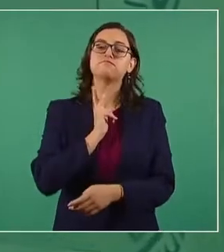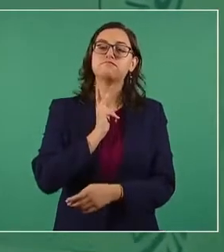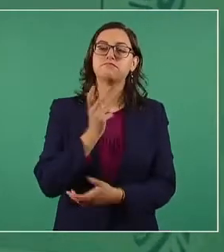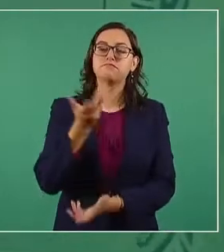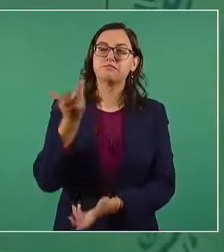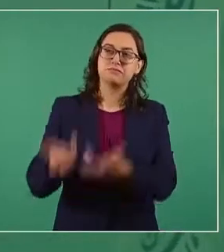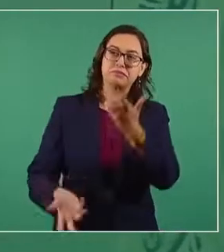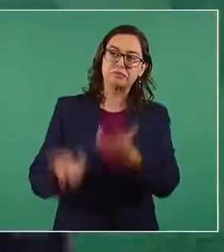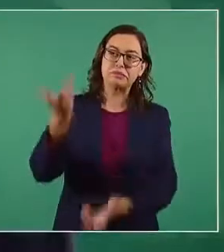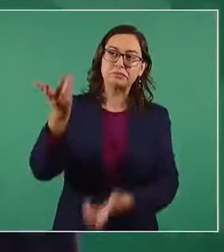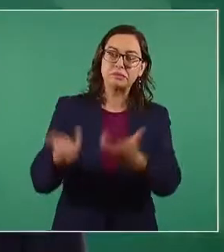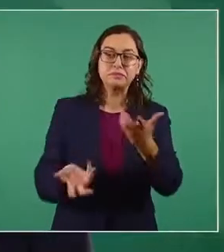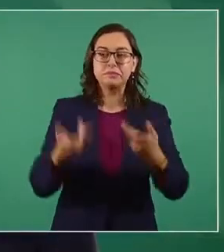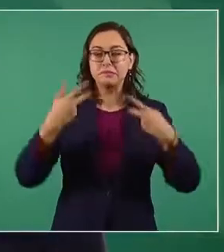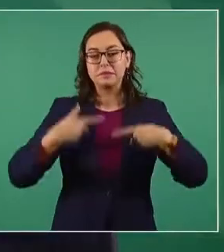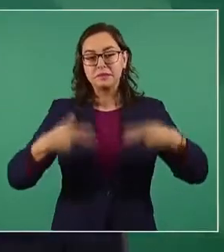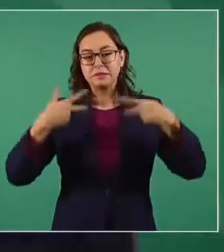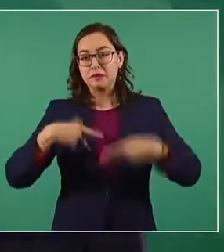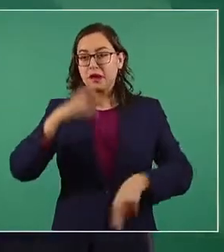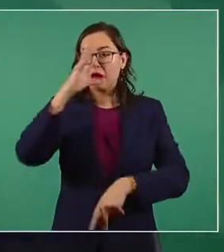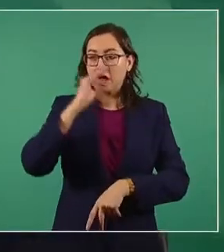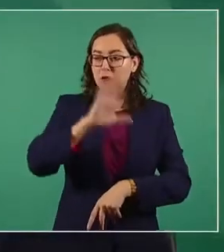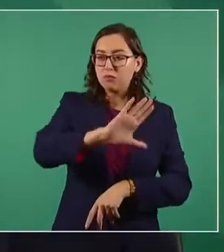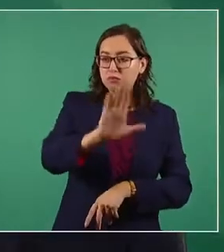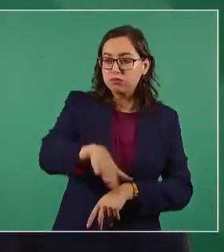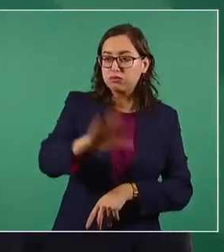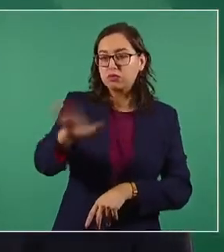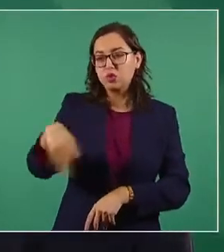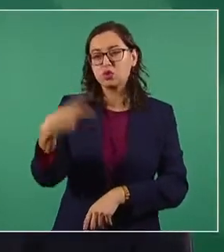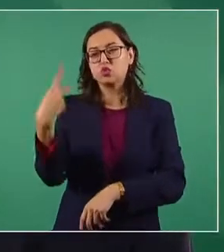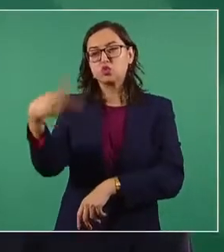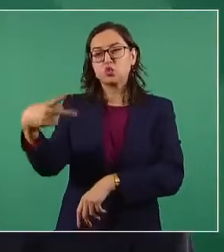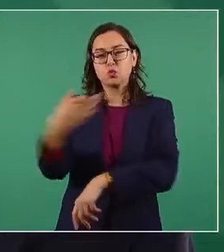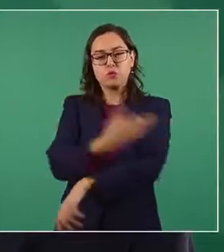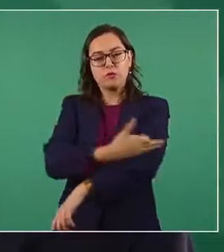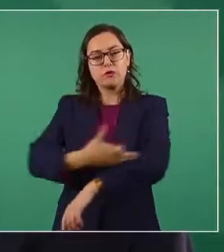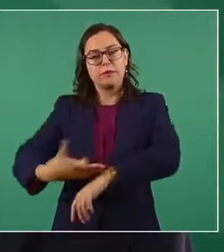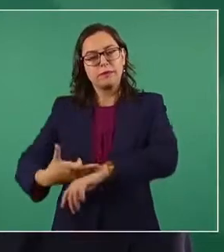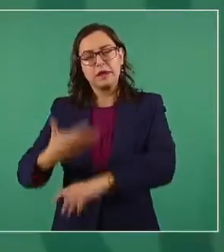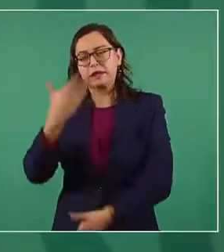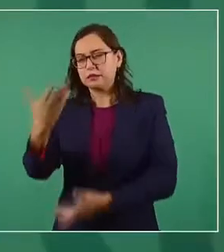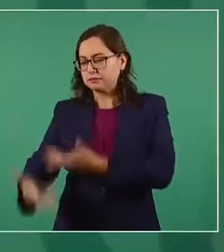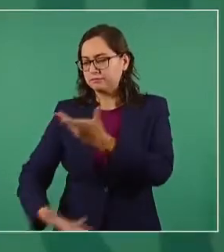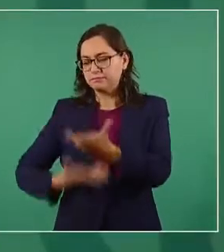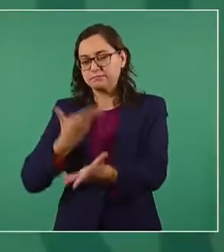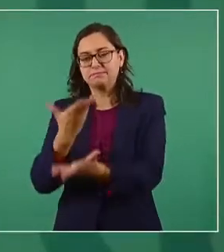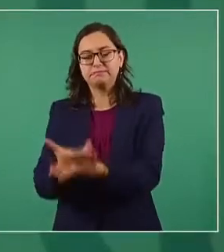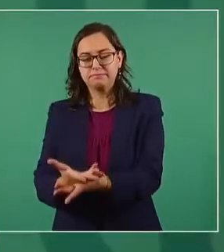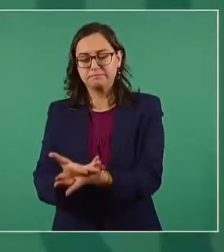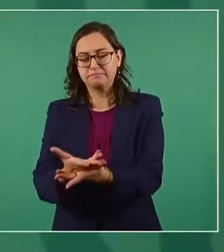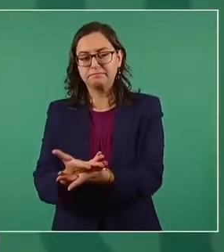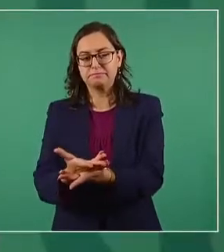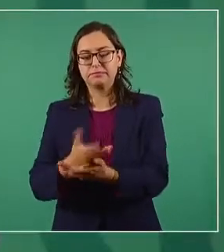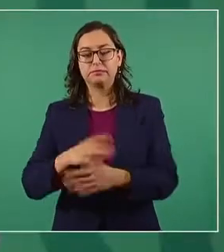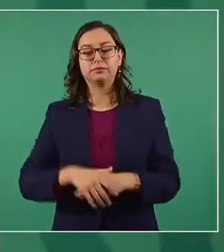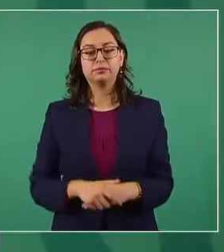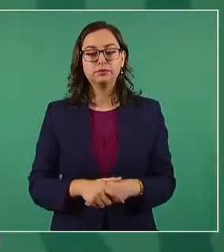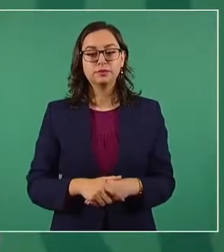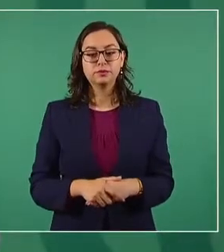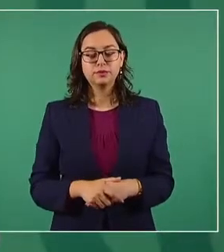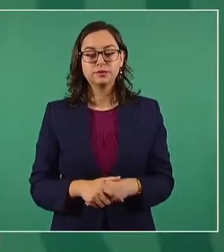perdieron la vida el domingo en el mar de